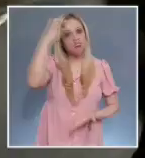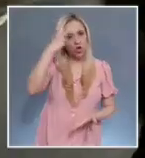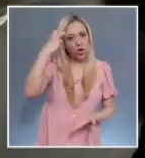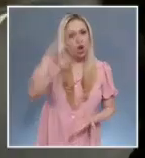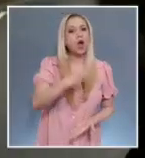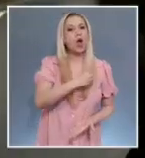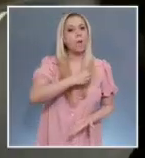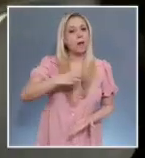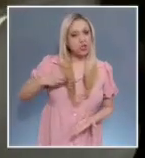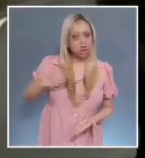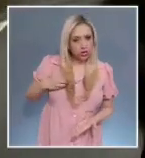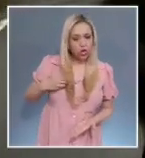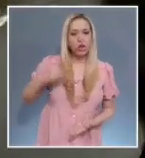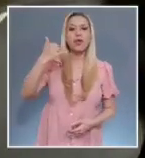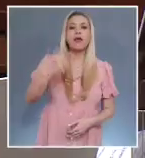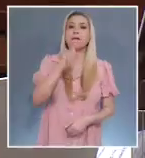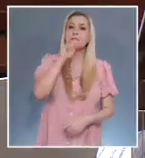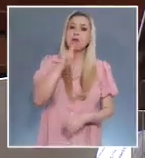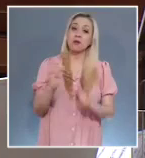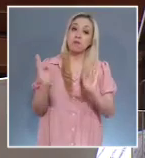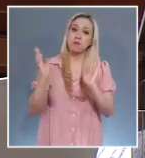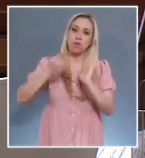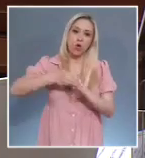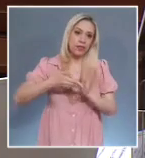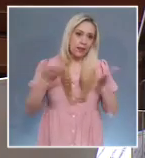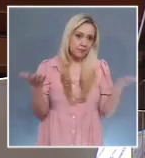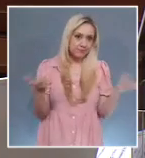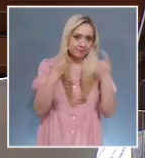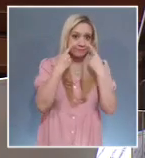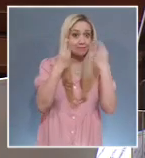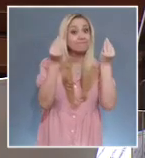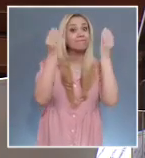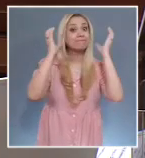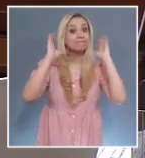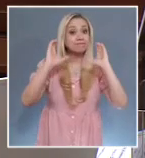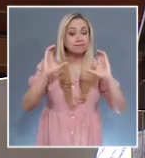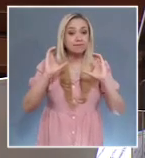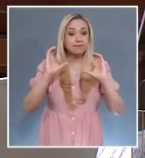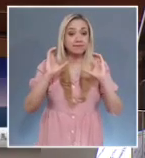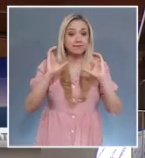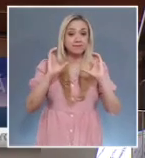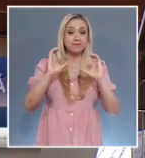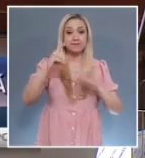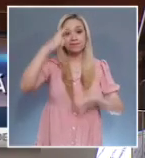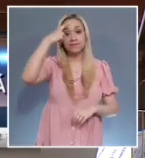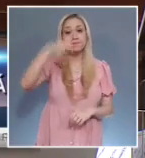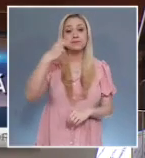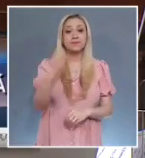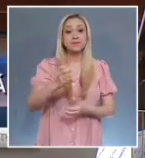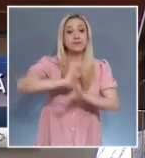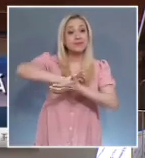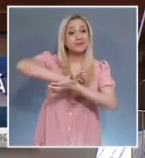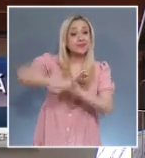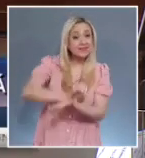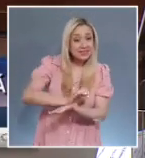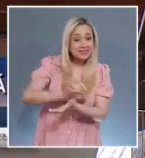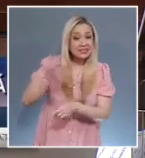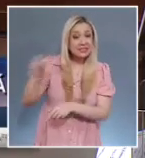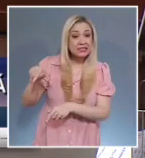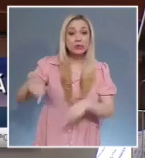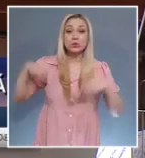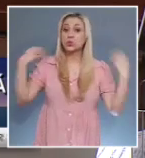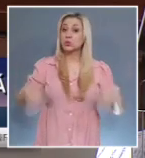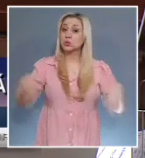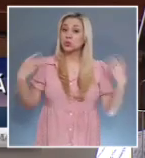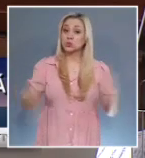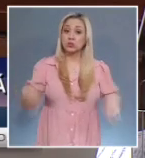sería impuesta una multa. Se destaca que el concepto discriminatorio tiene una definición clara que se ha